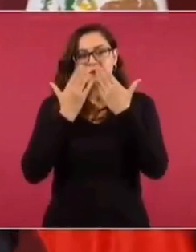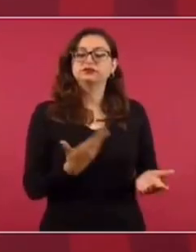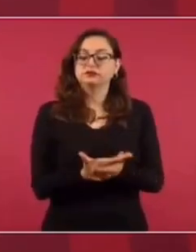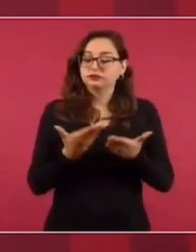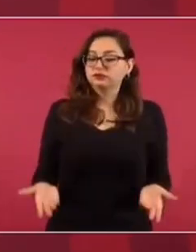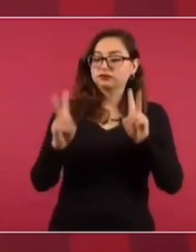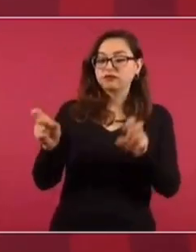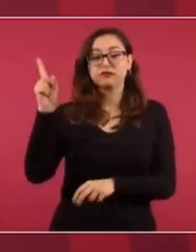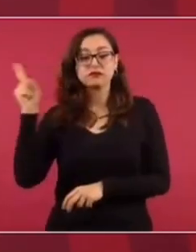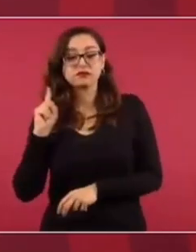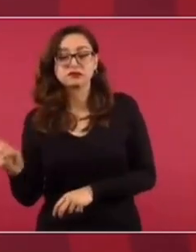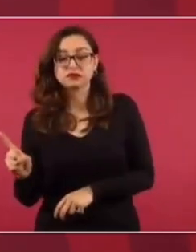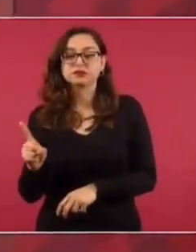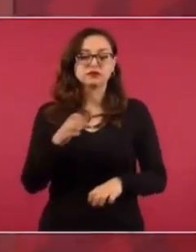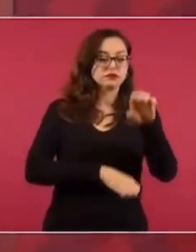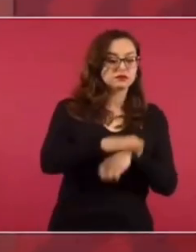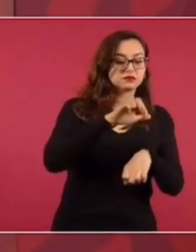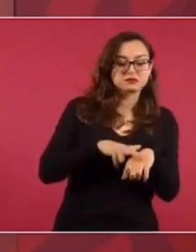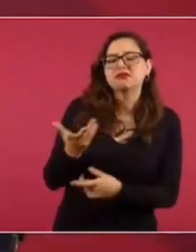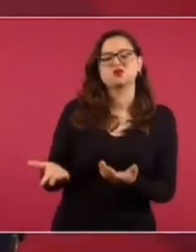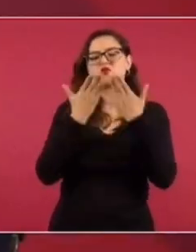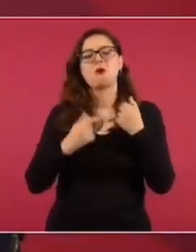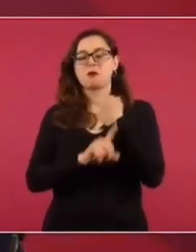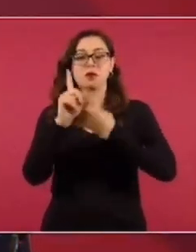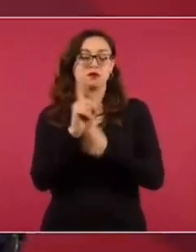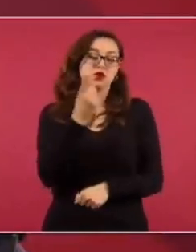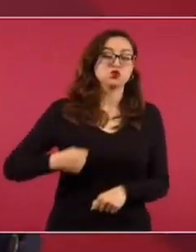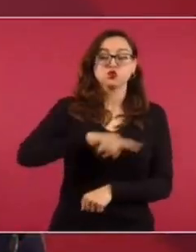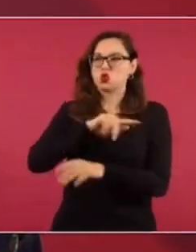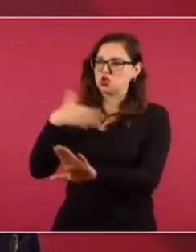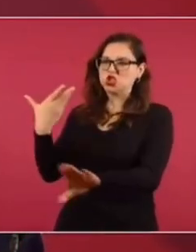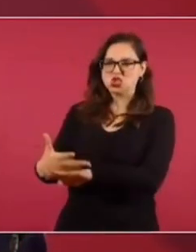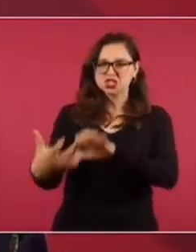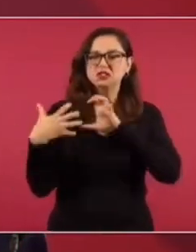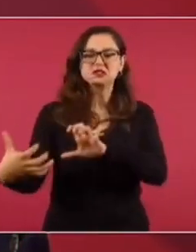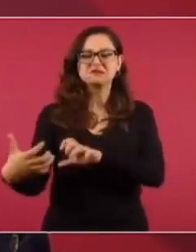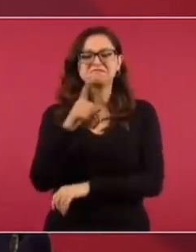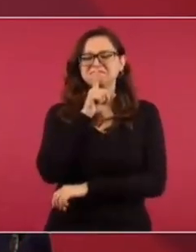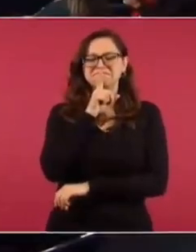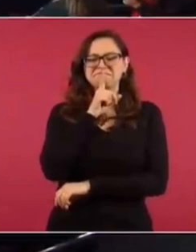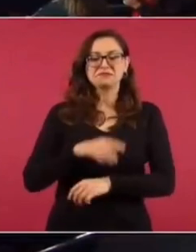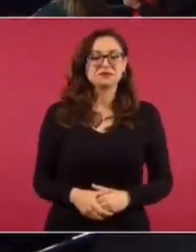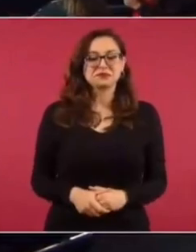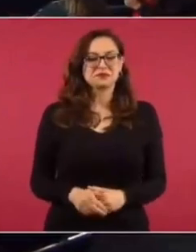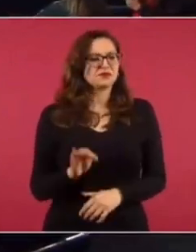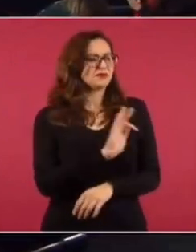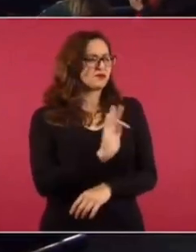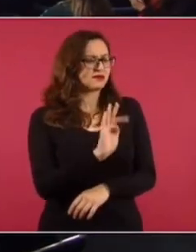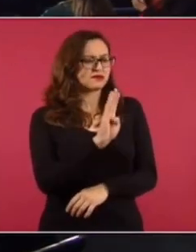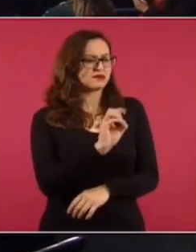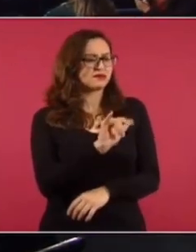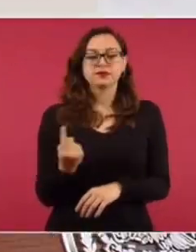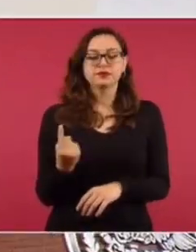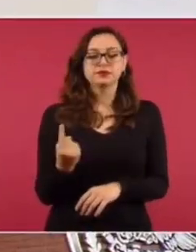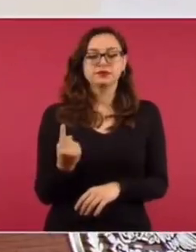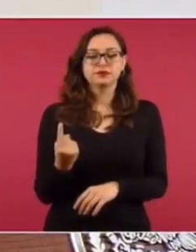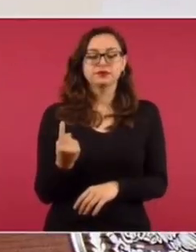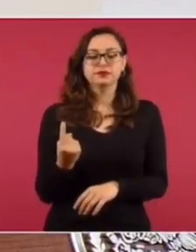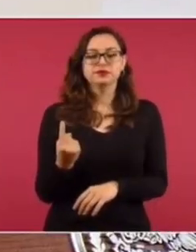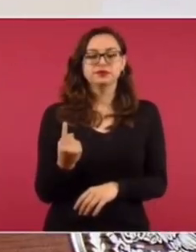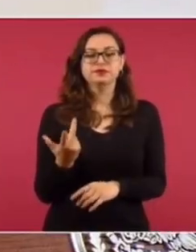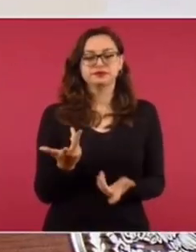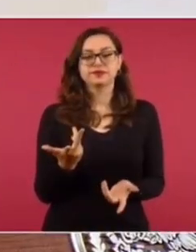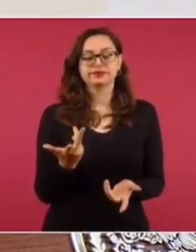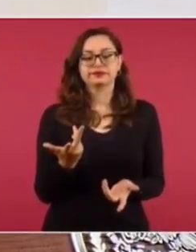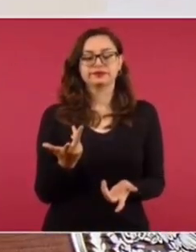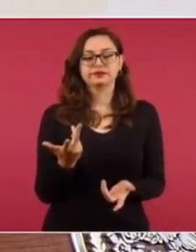hecho. Y no vamos a pelearnos. A lo mejor, en este caso, Dolia no dice nada porque ella